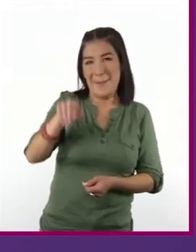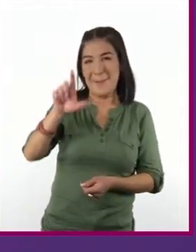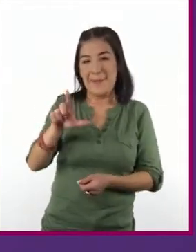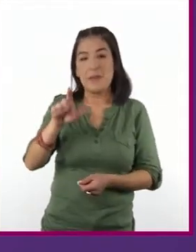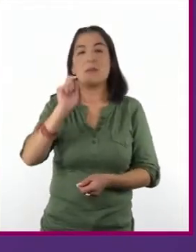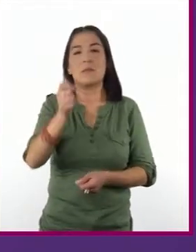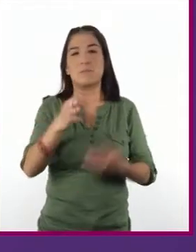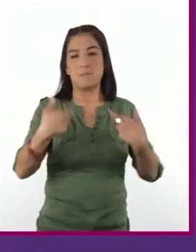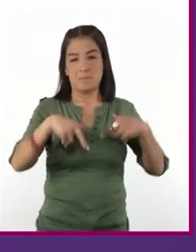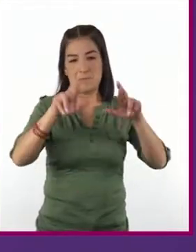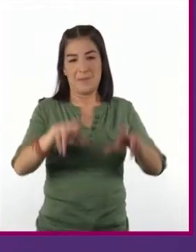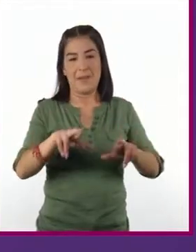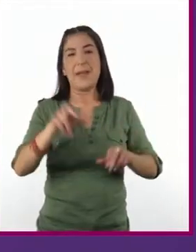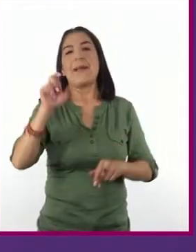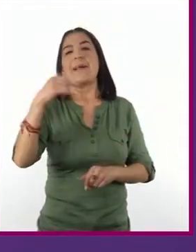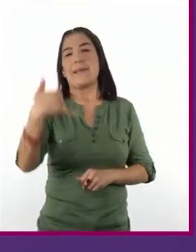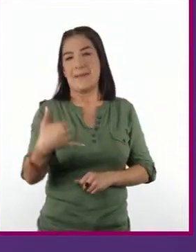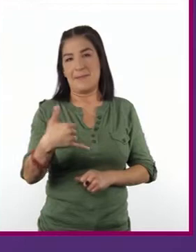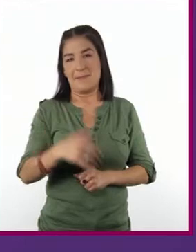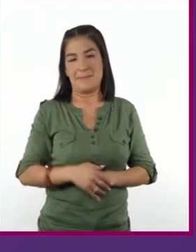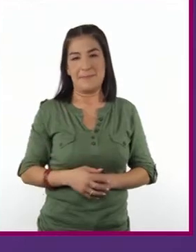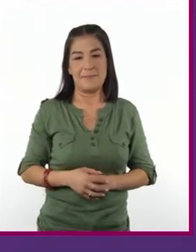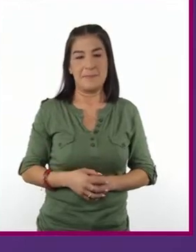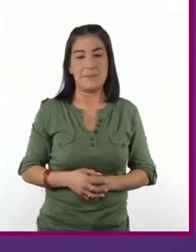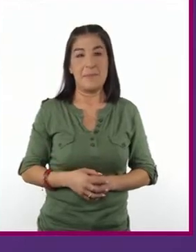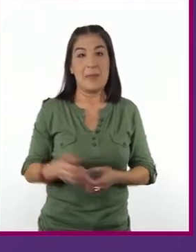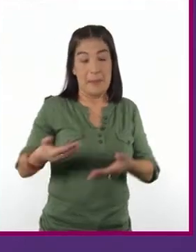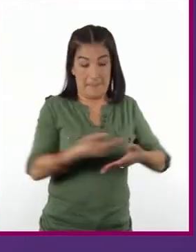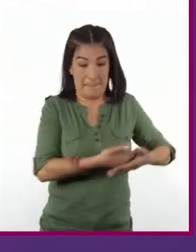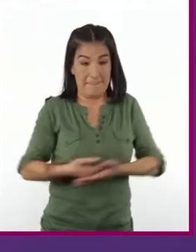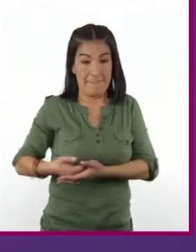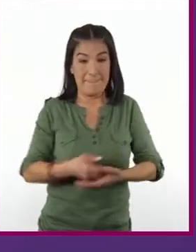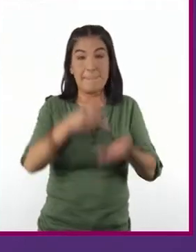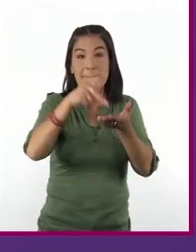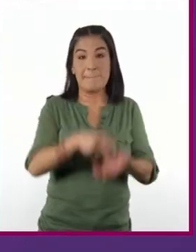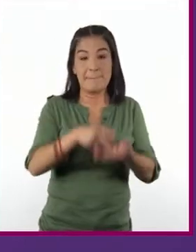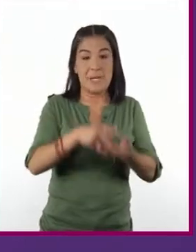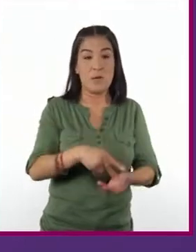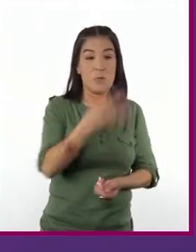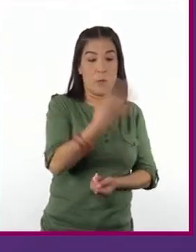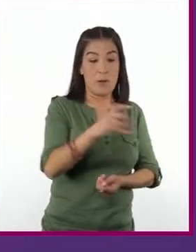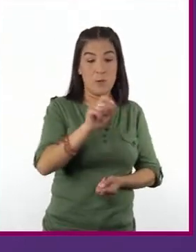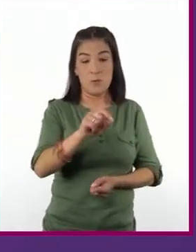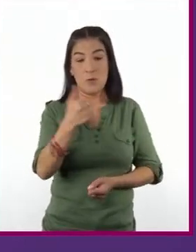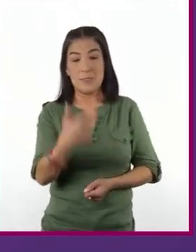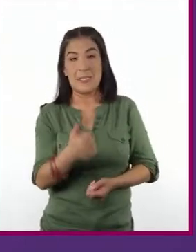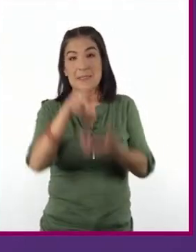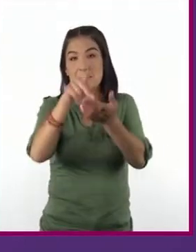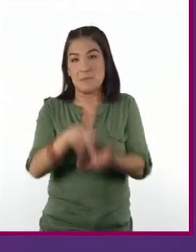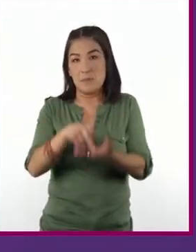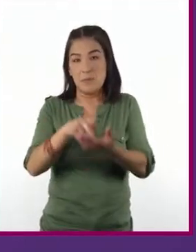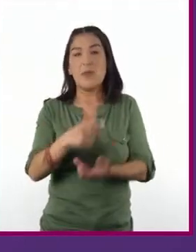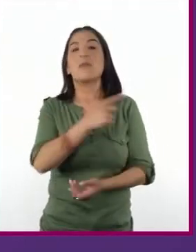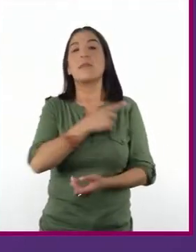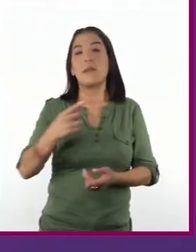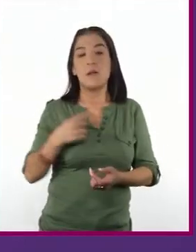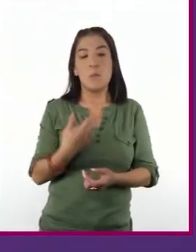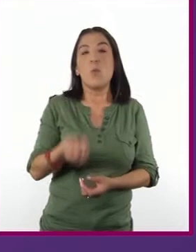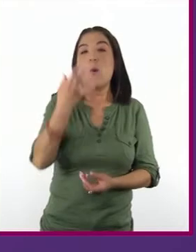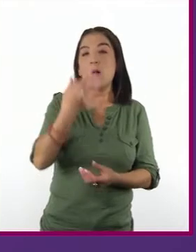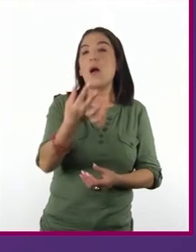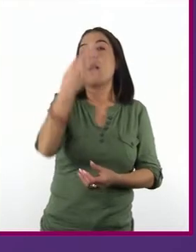se representa con y. Un bebé que pesa 4.6 kilogramos debe recibir una dosis